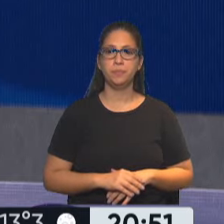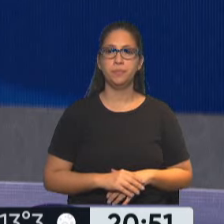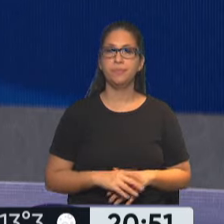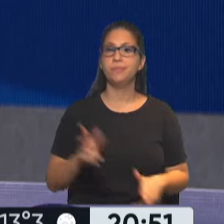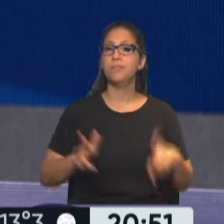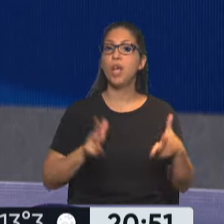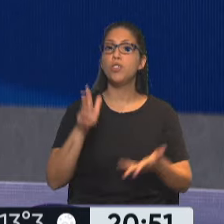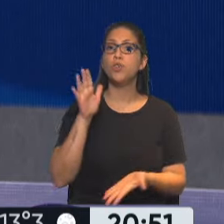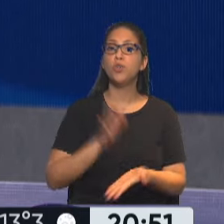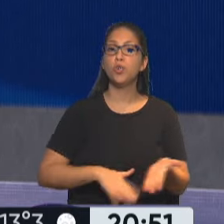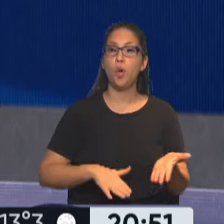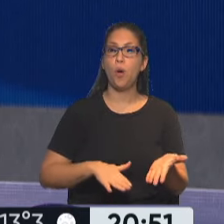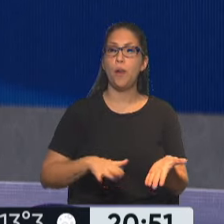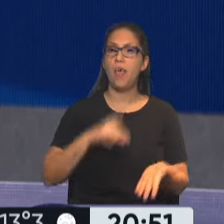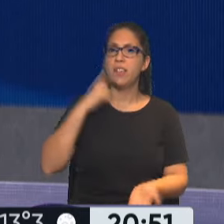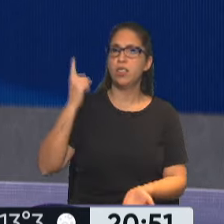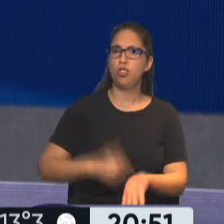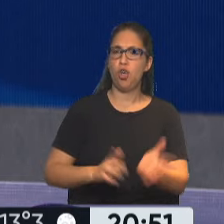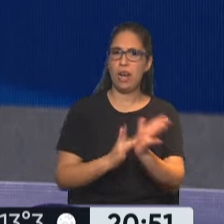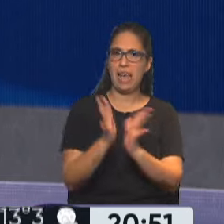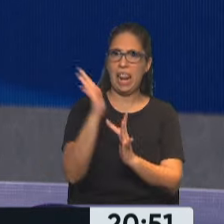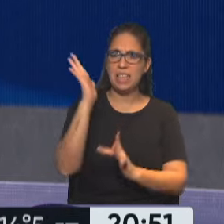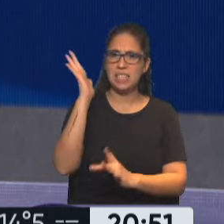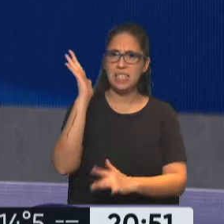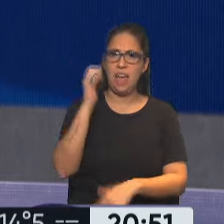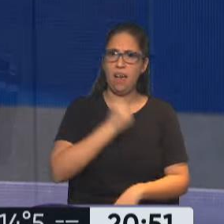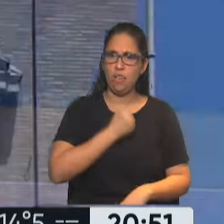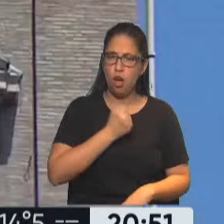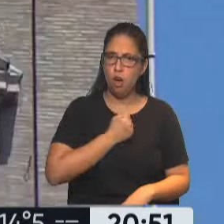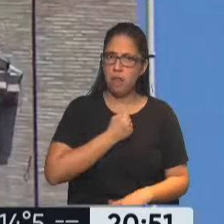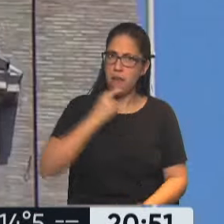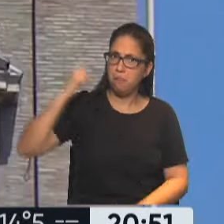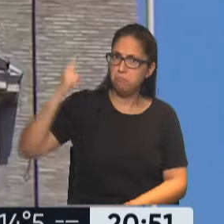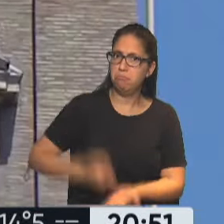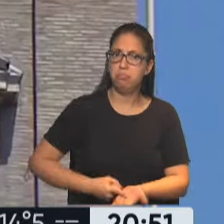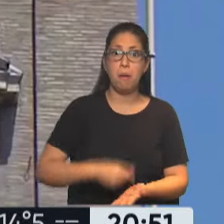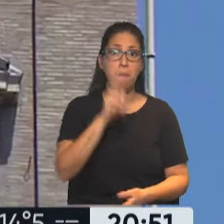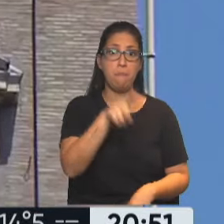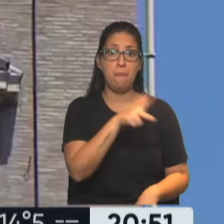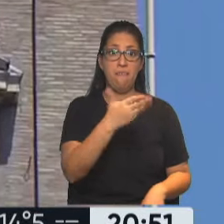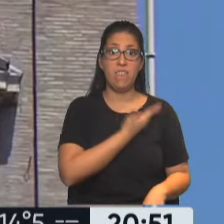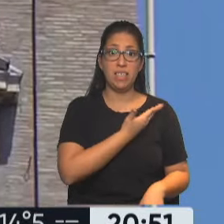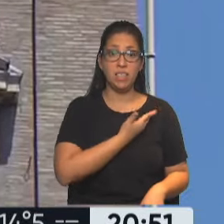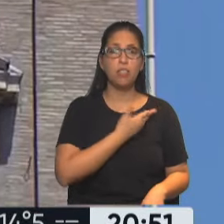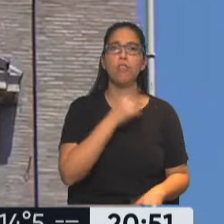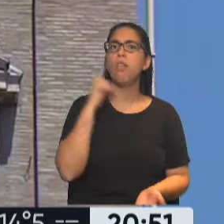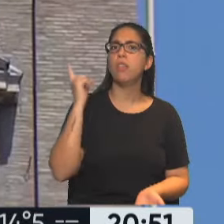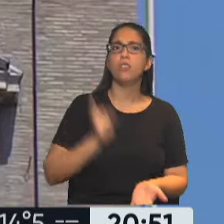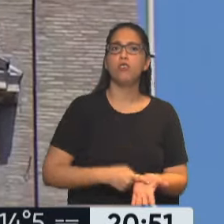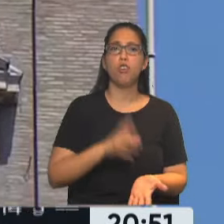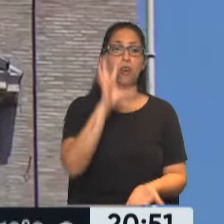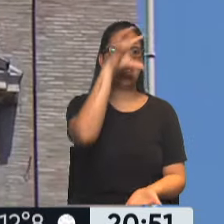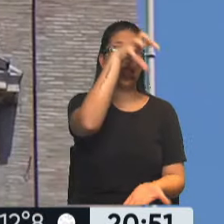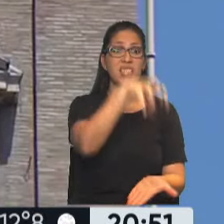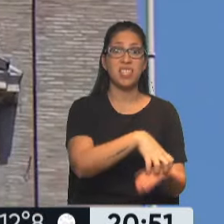Y ahora hablamos de una histórica decisión de la Iglesia Católica, porque el Papa Francisco decidió trasladar la sede primada